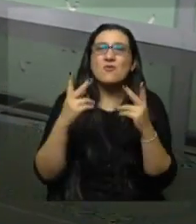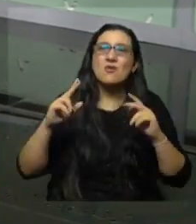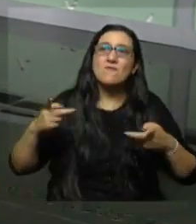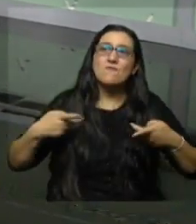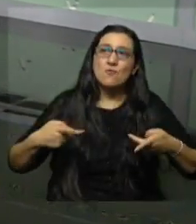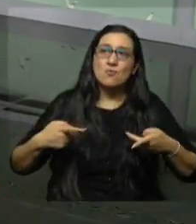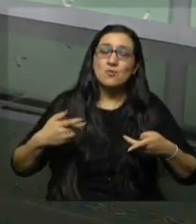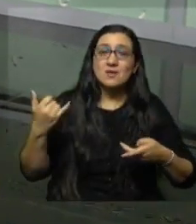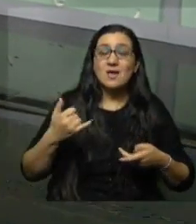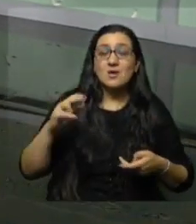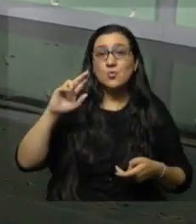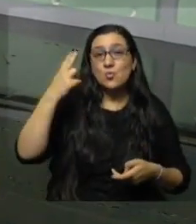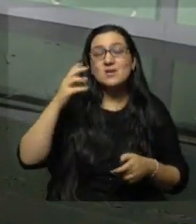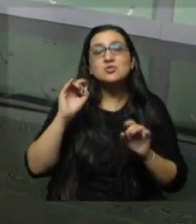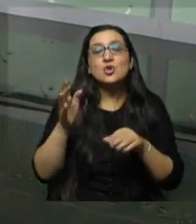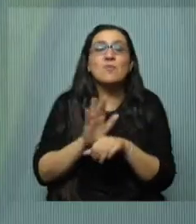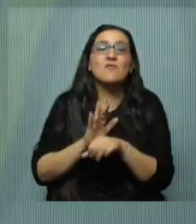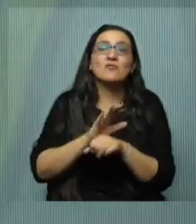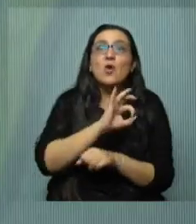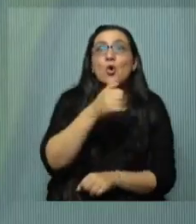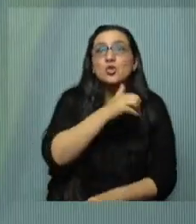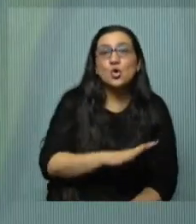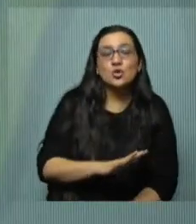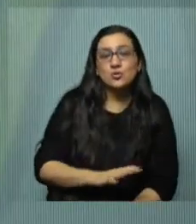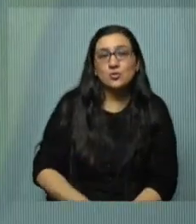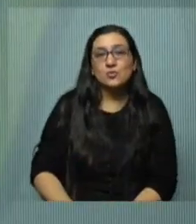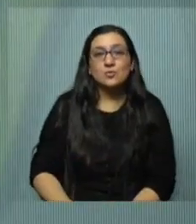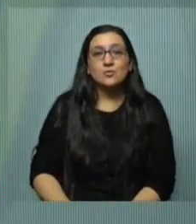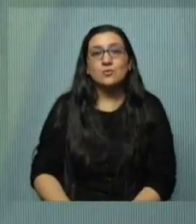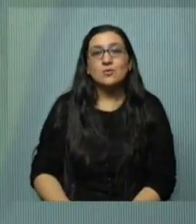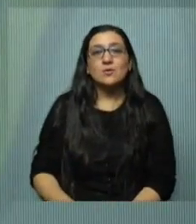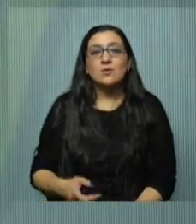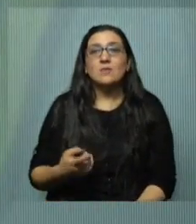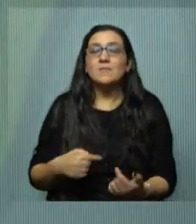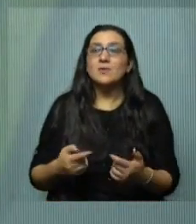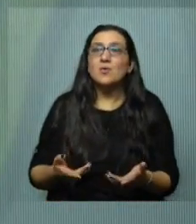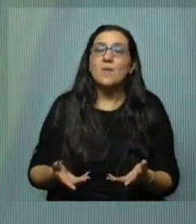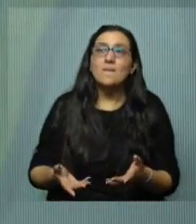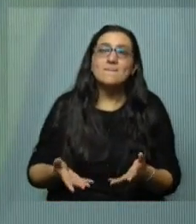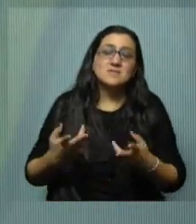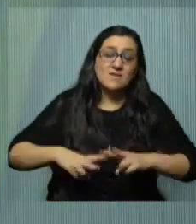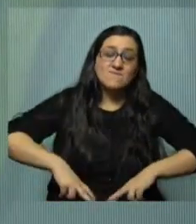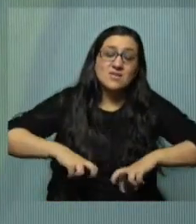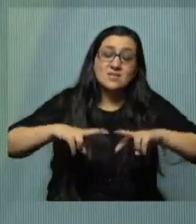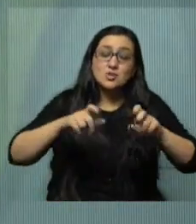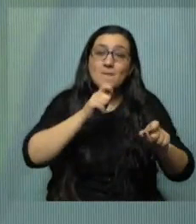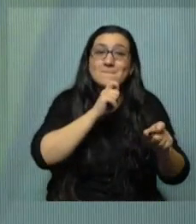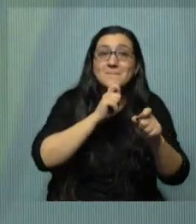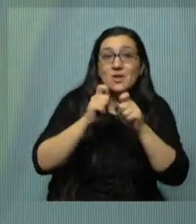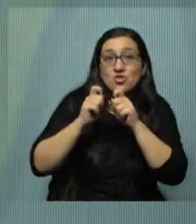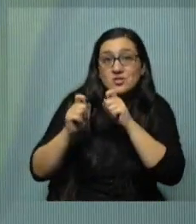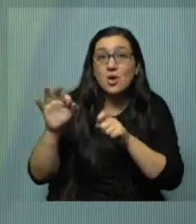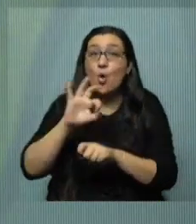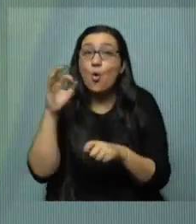más bien de corte biográfico o histórico, ¿no? Con mucho rigor, pero más de cuestiones de investigación periodística o de